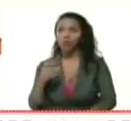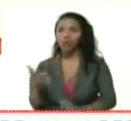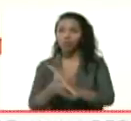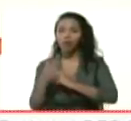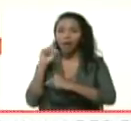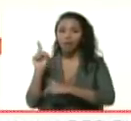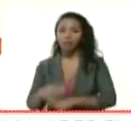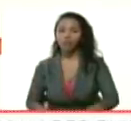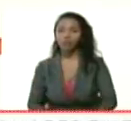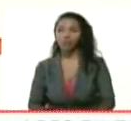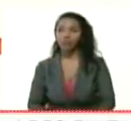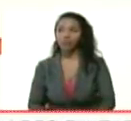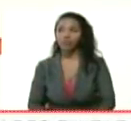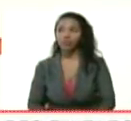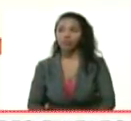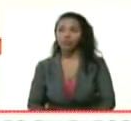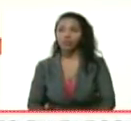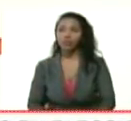con tiempo.